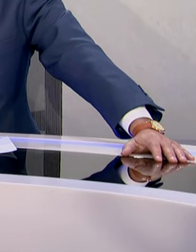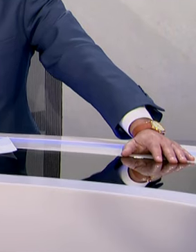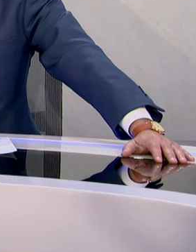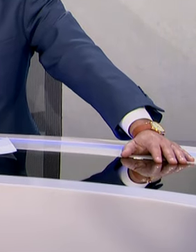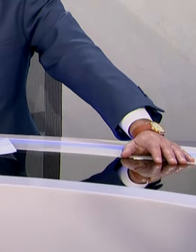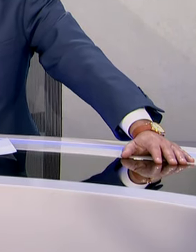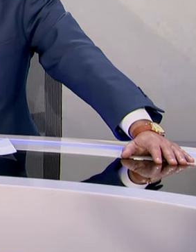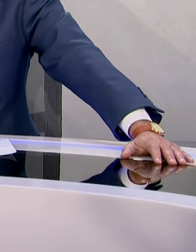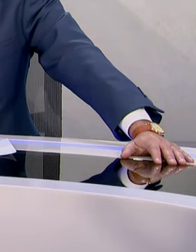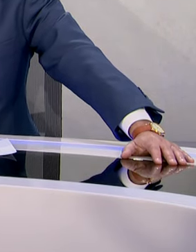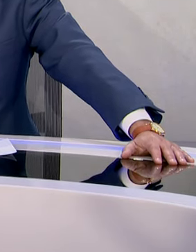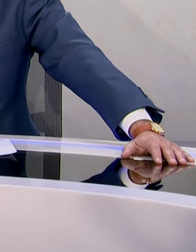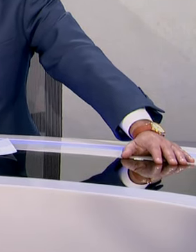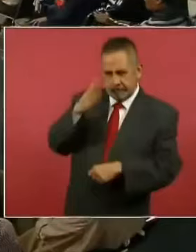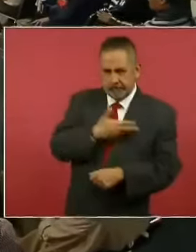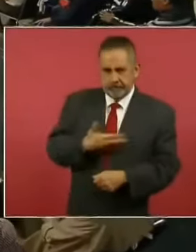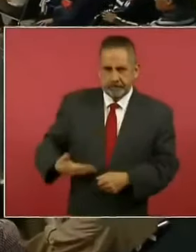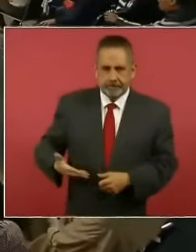en México.